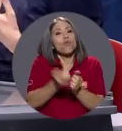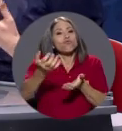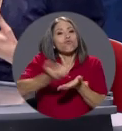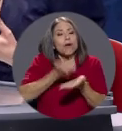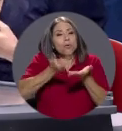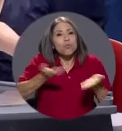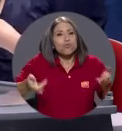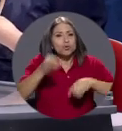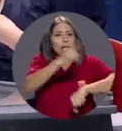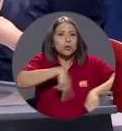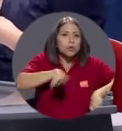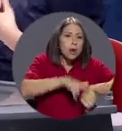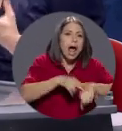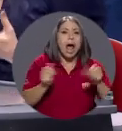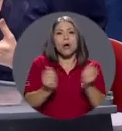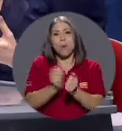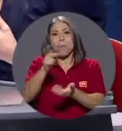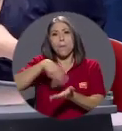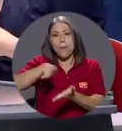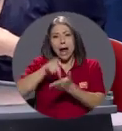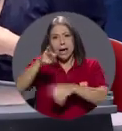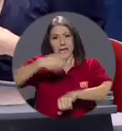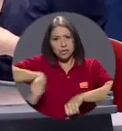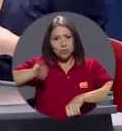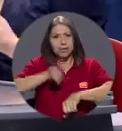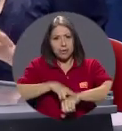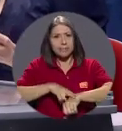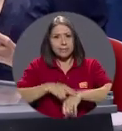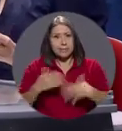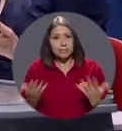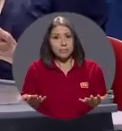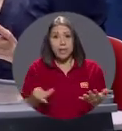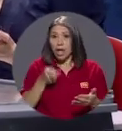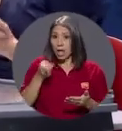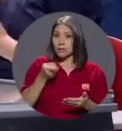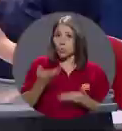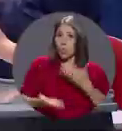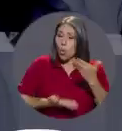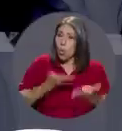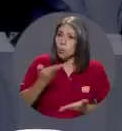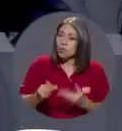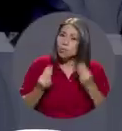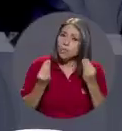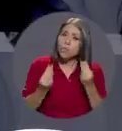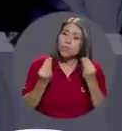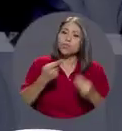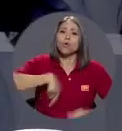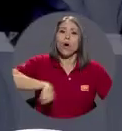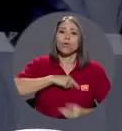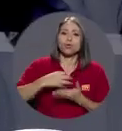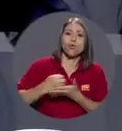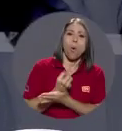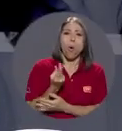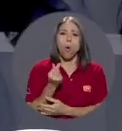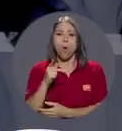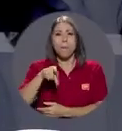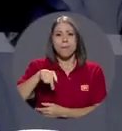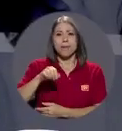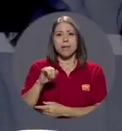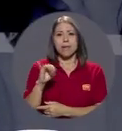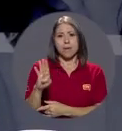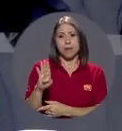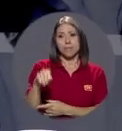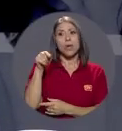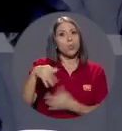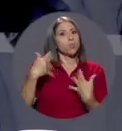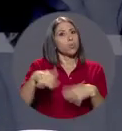de recursos naturales, de parques nacionales, que ciertamente contribuye enormemente en nuestro Producto Interno Bruto, que es